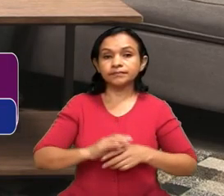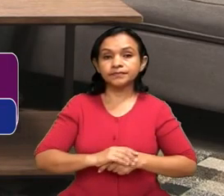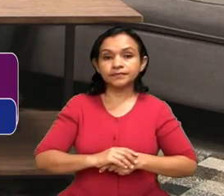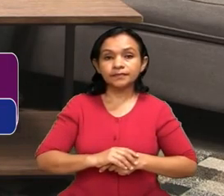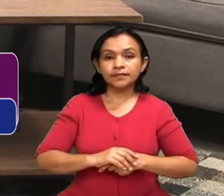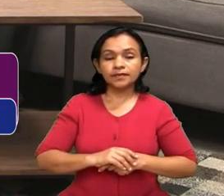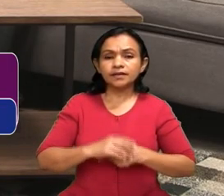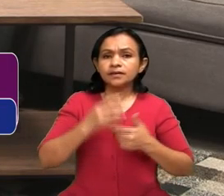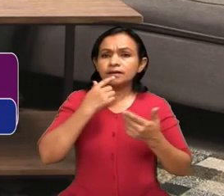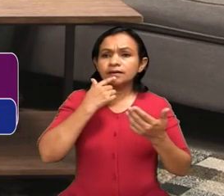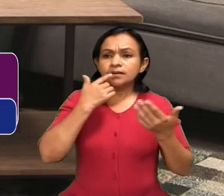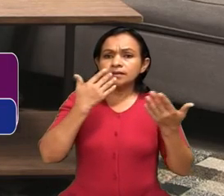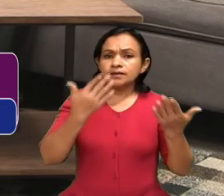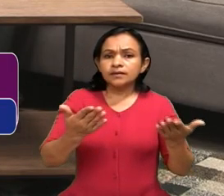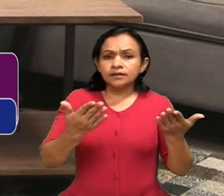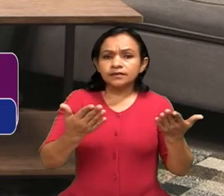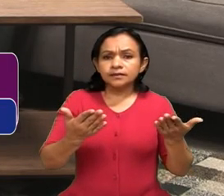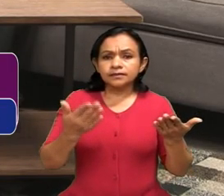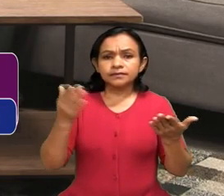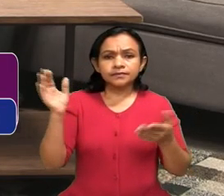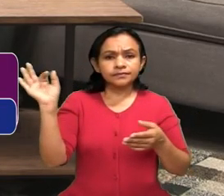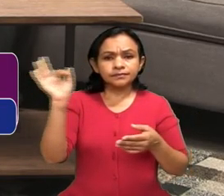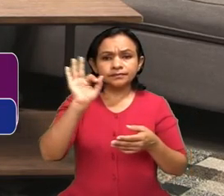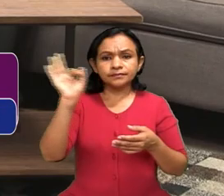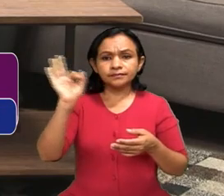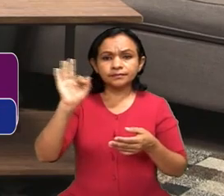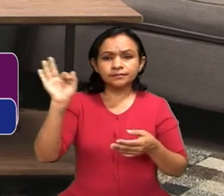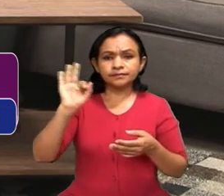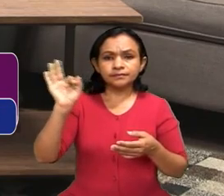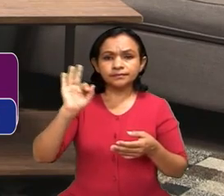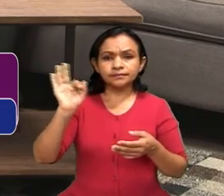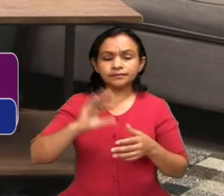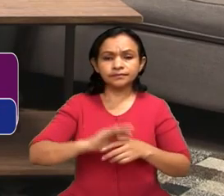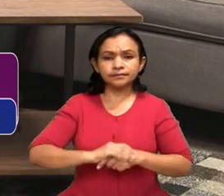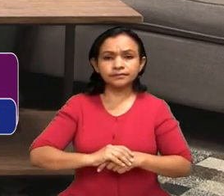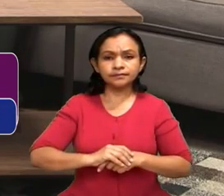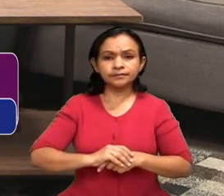Ahí en la conformación